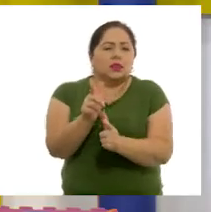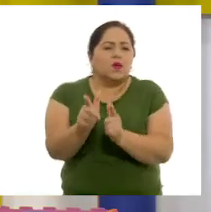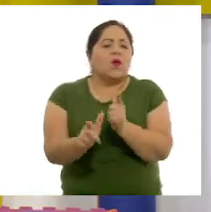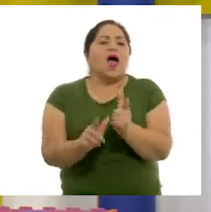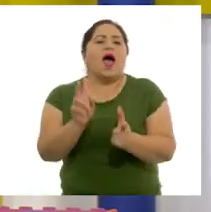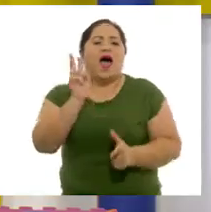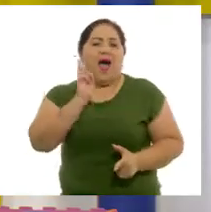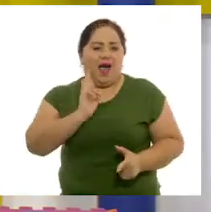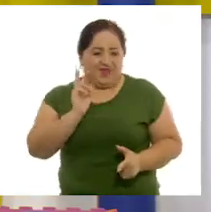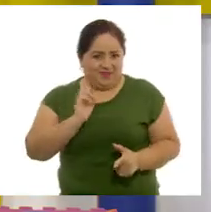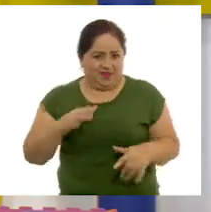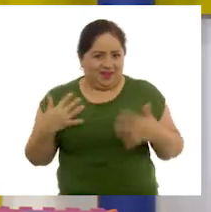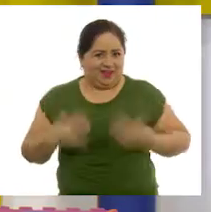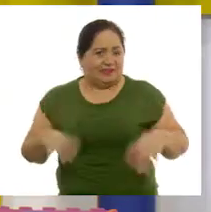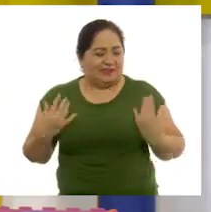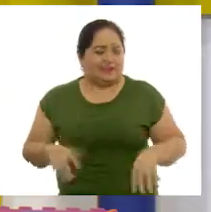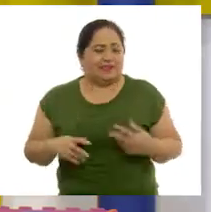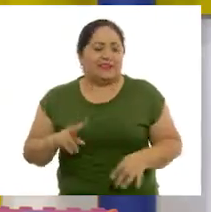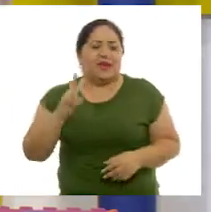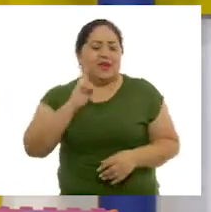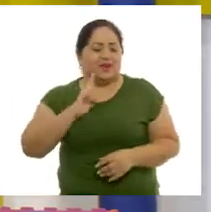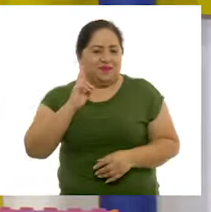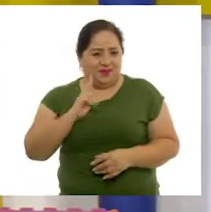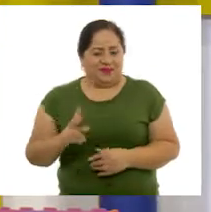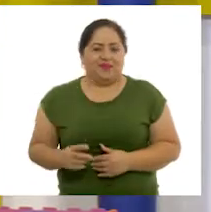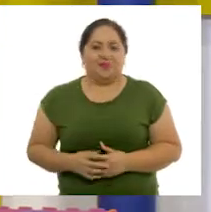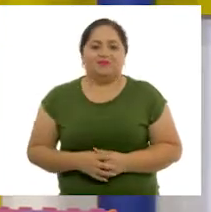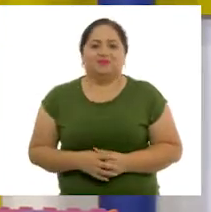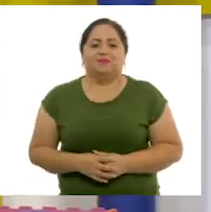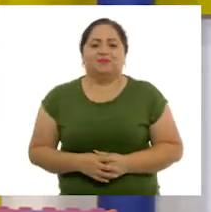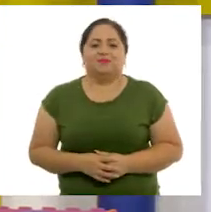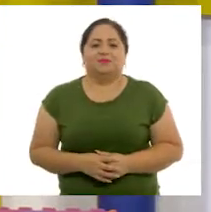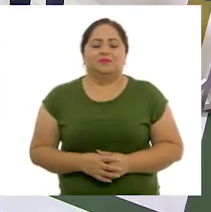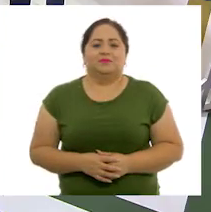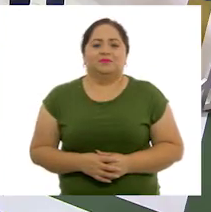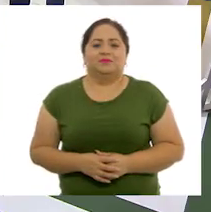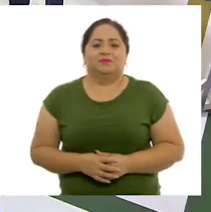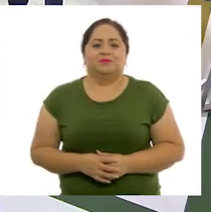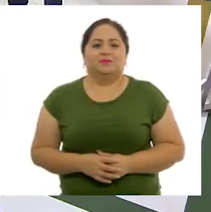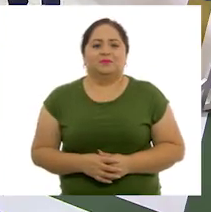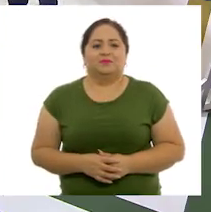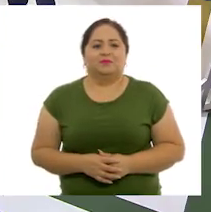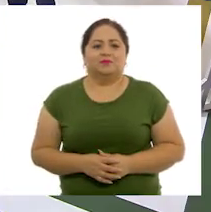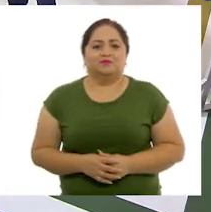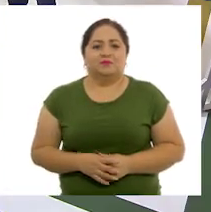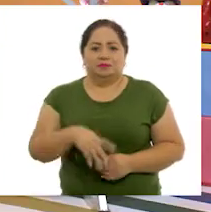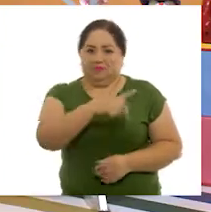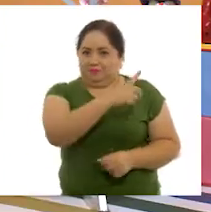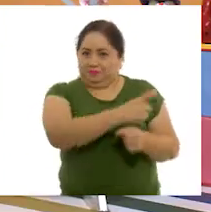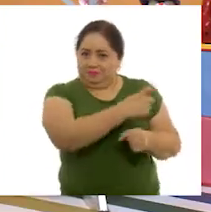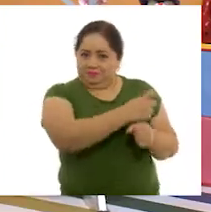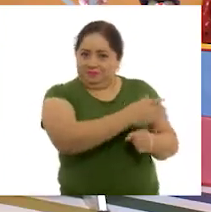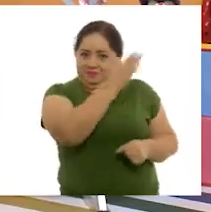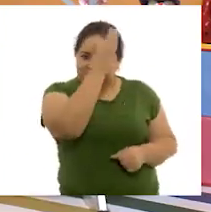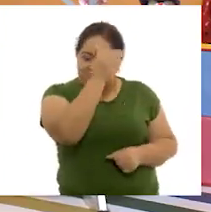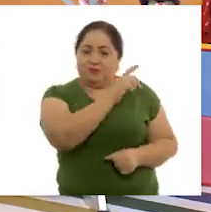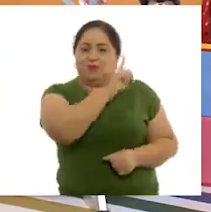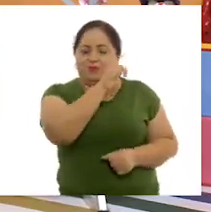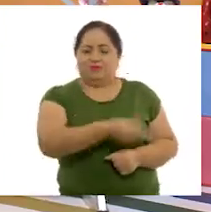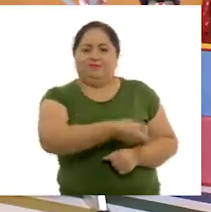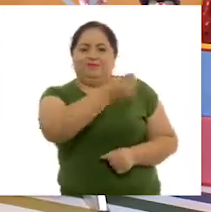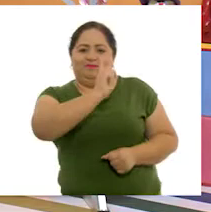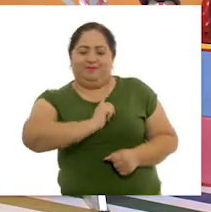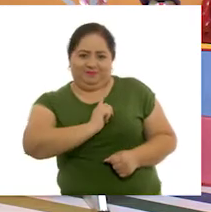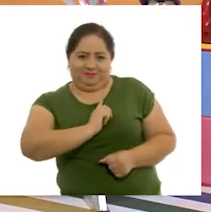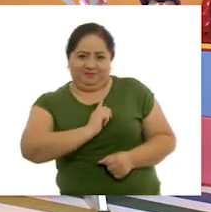lenta? A ver, pues ¿hacemos tu secuencia en cámara lenta? Hagamos mi secuencia. Vamos a hacer solo la de Eric, la que Eric nos propuso, y